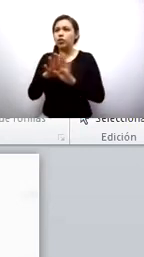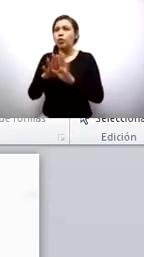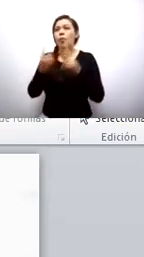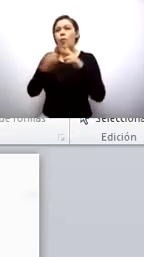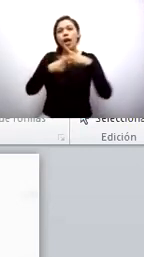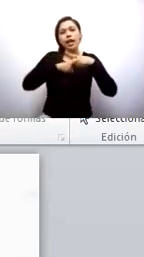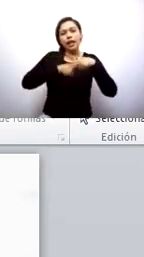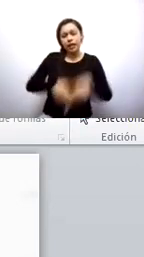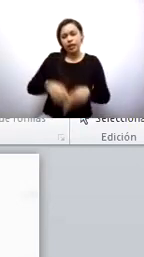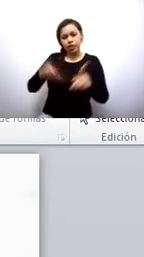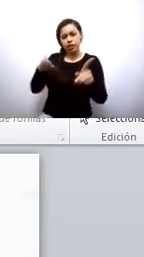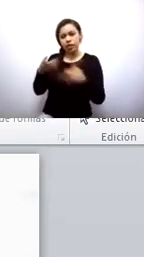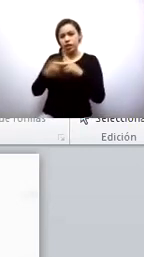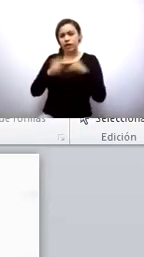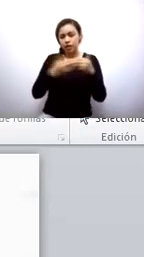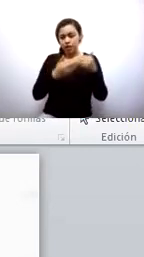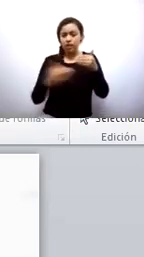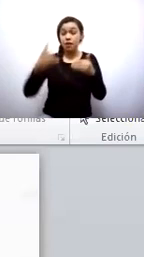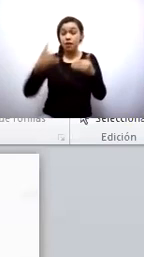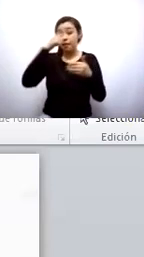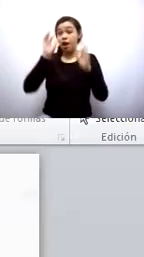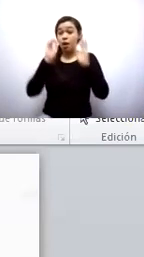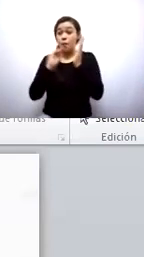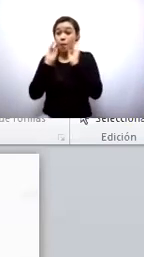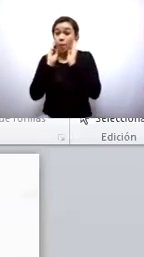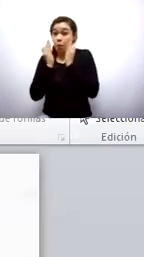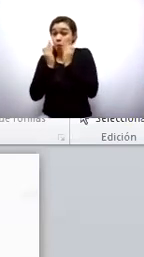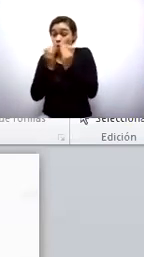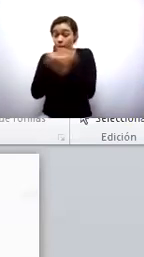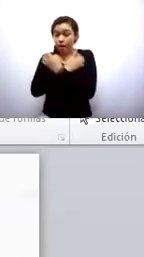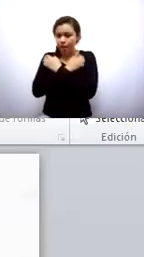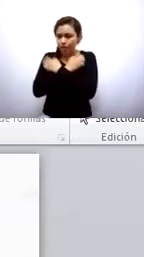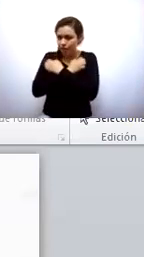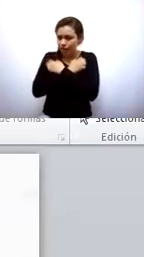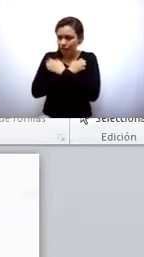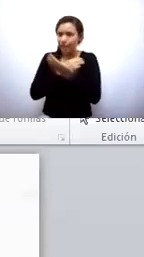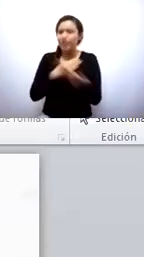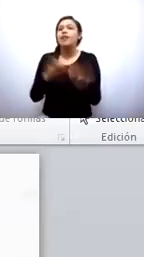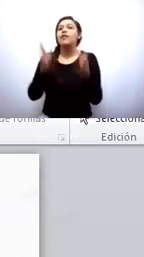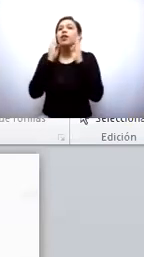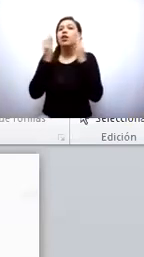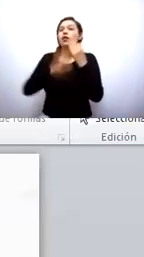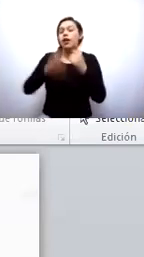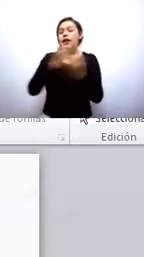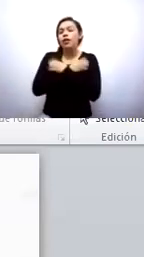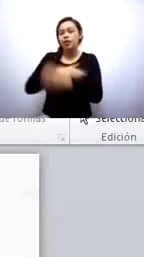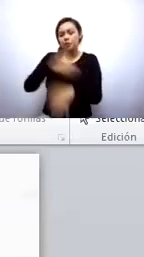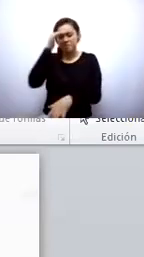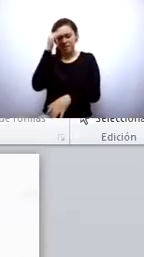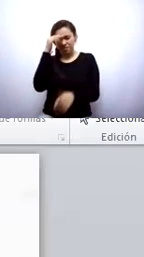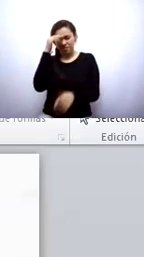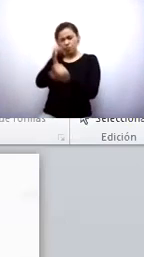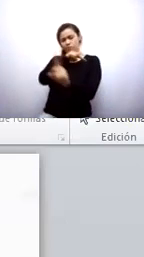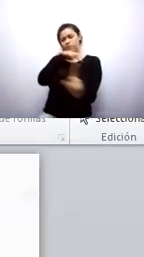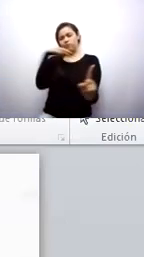la generación tal vez de un nuevo modelo educativo, de una nueva manera de pensar la educación, digamos, en